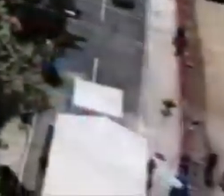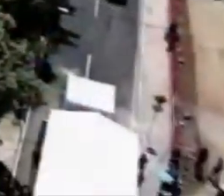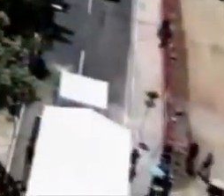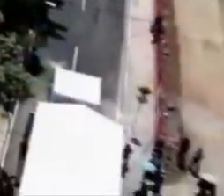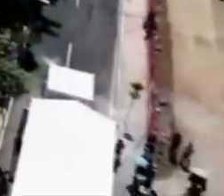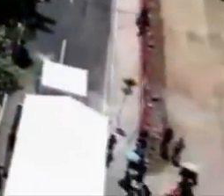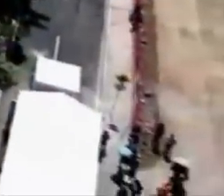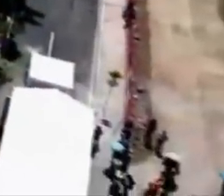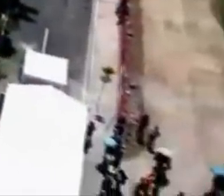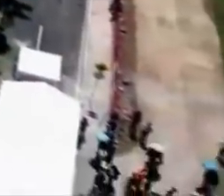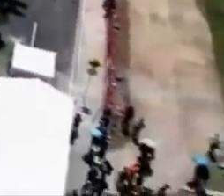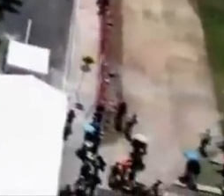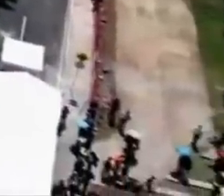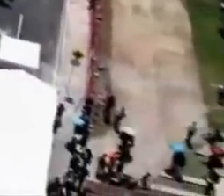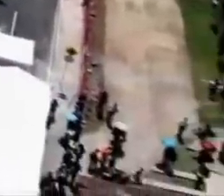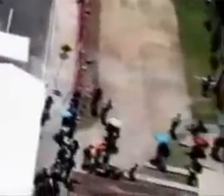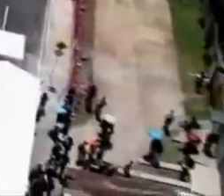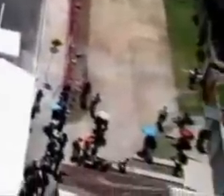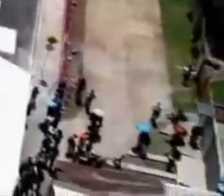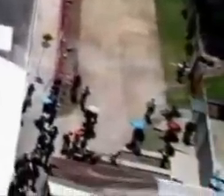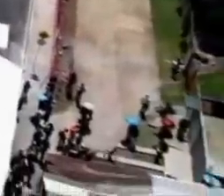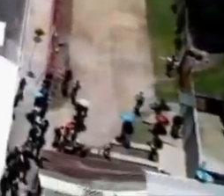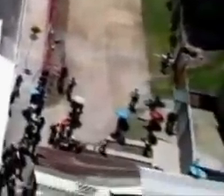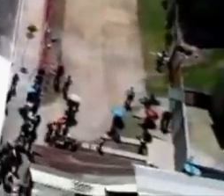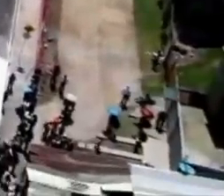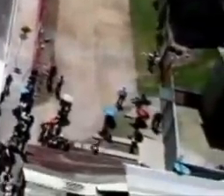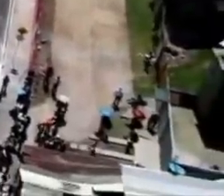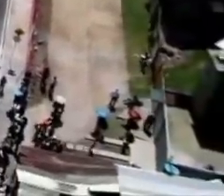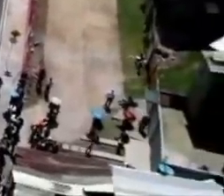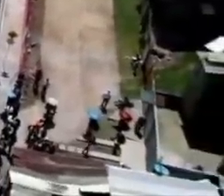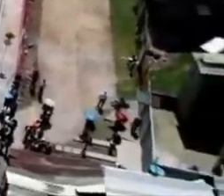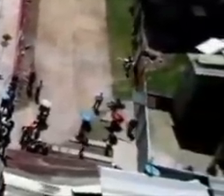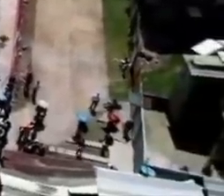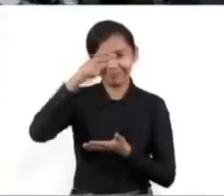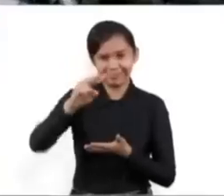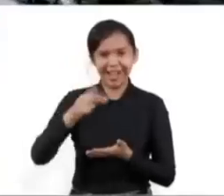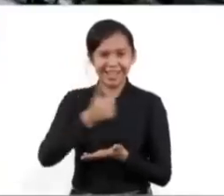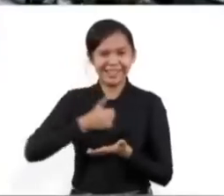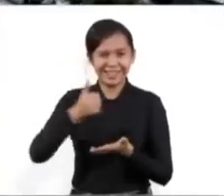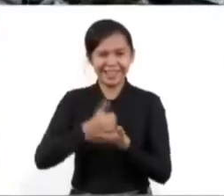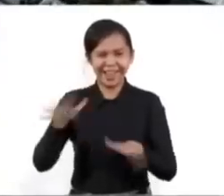traslado de 40 a solamente 5 minutos.